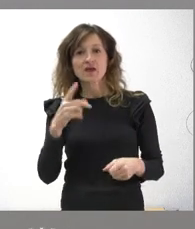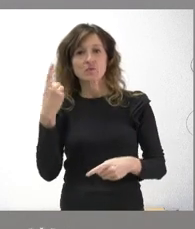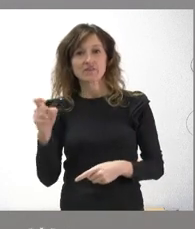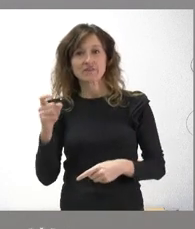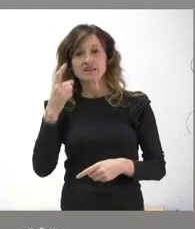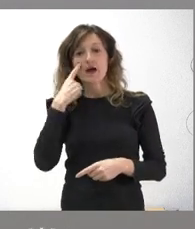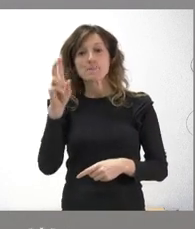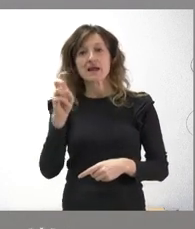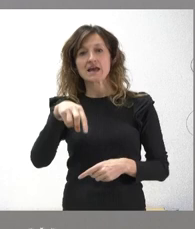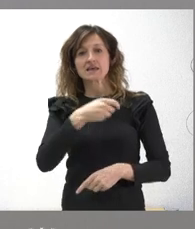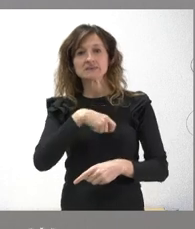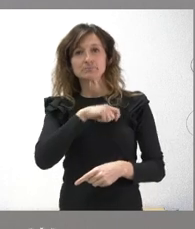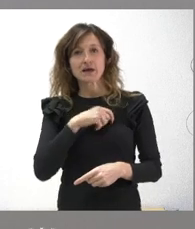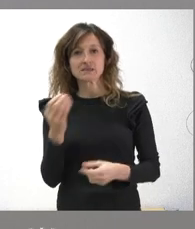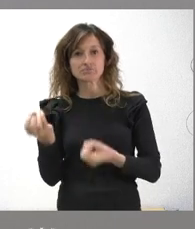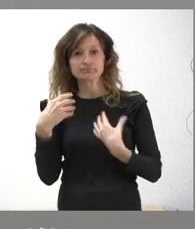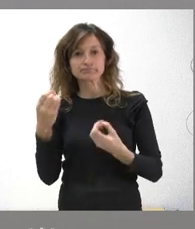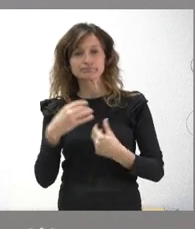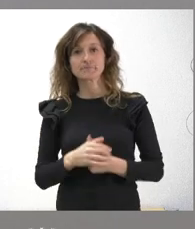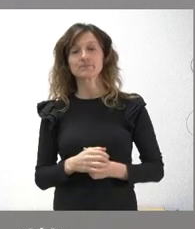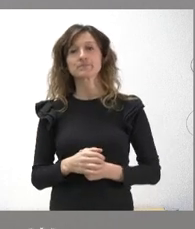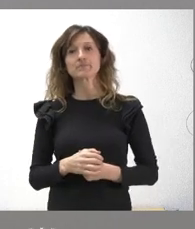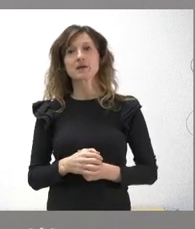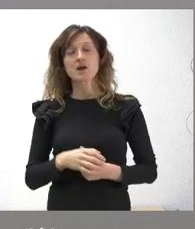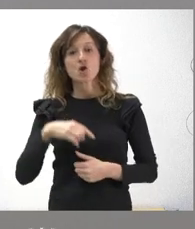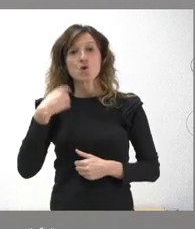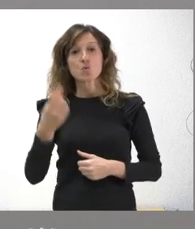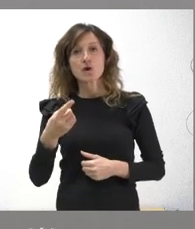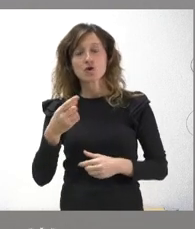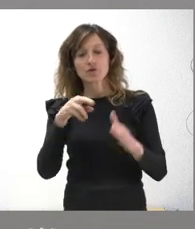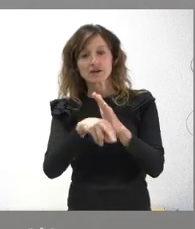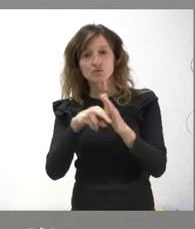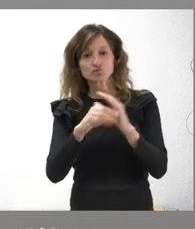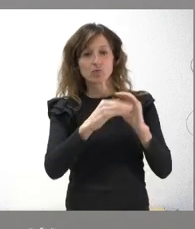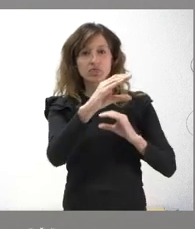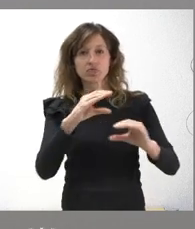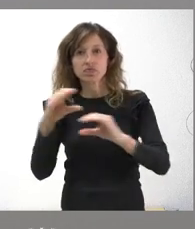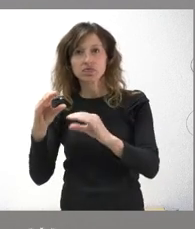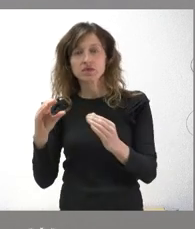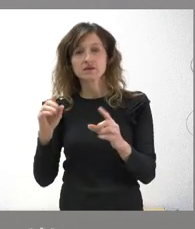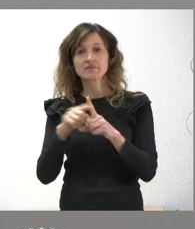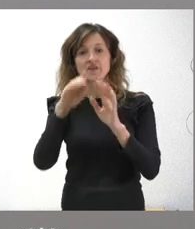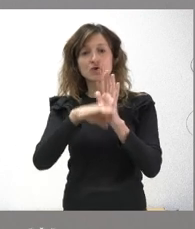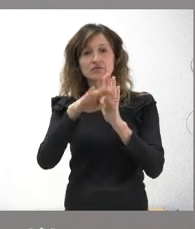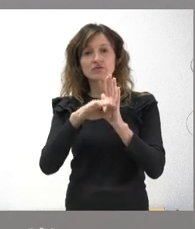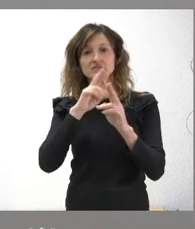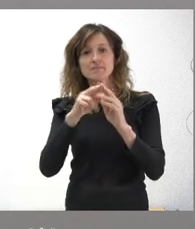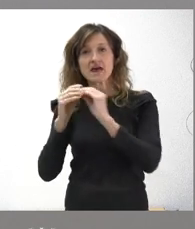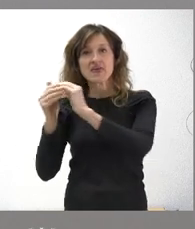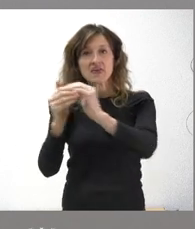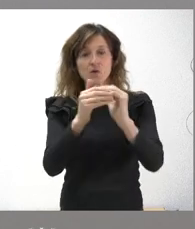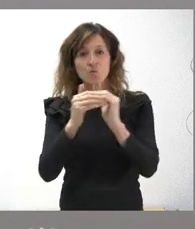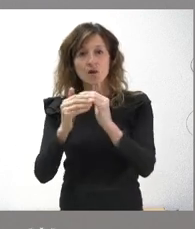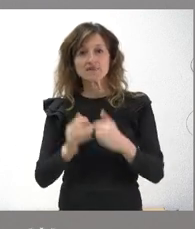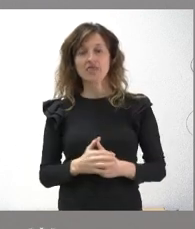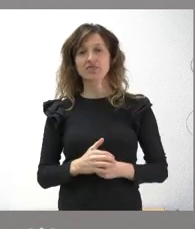que se haga en España y que luego la distribución de los recursos que se pongan encima de la mesa se hagan en condiciones de igualdad se hagan en condiciones de equidad